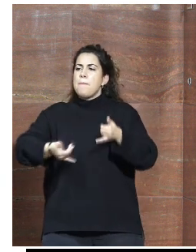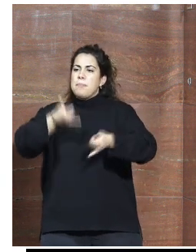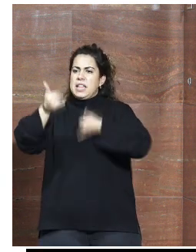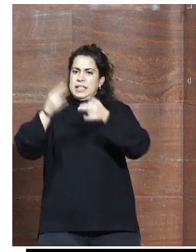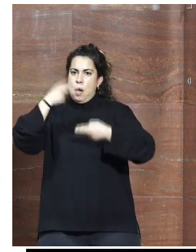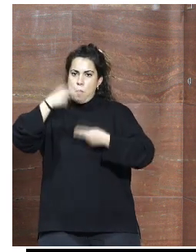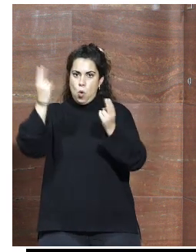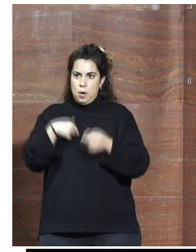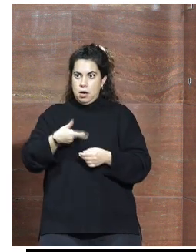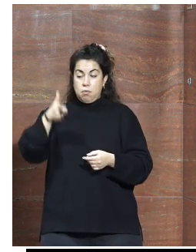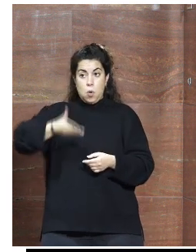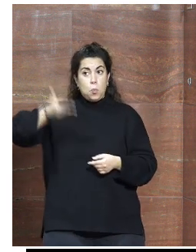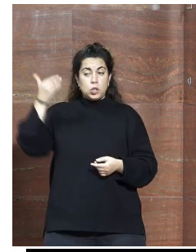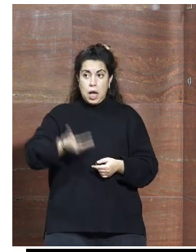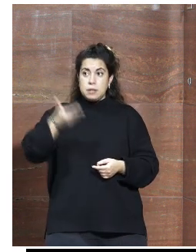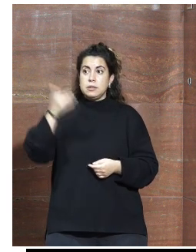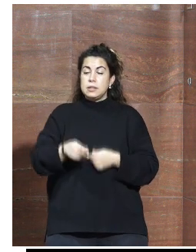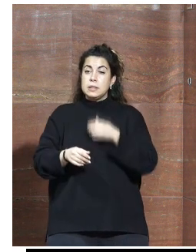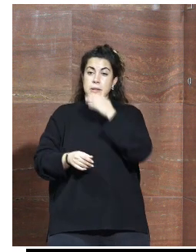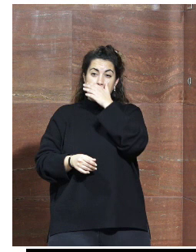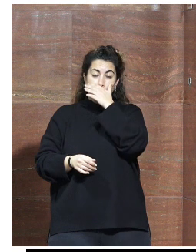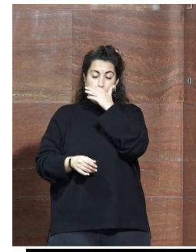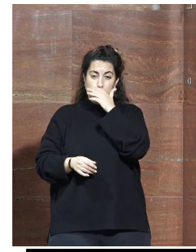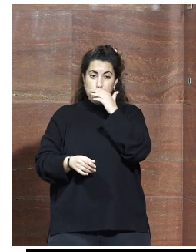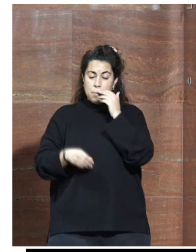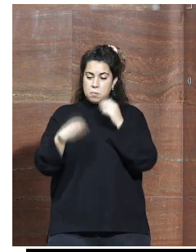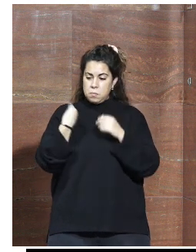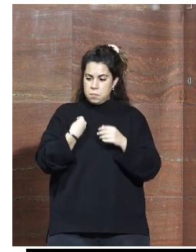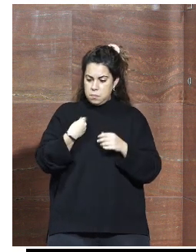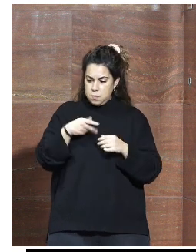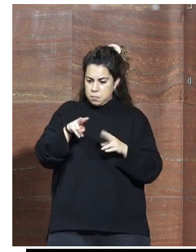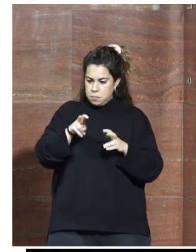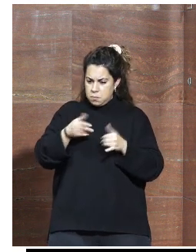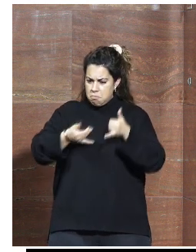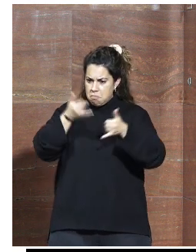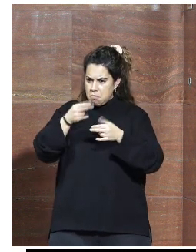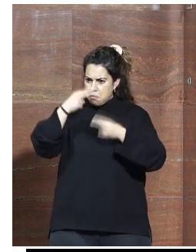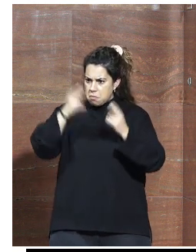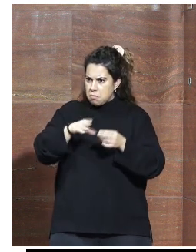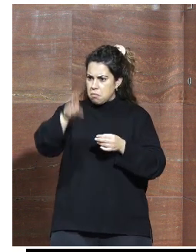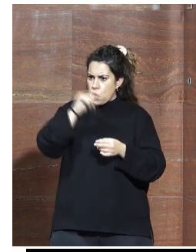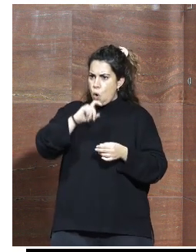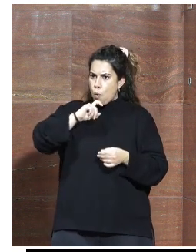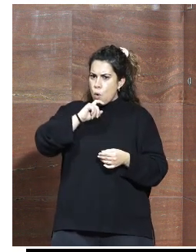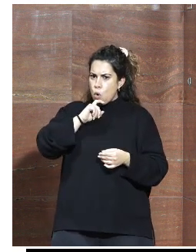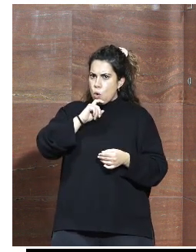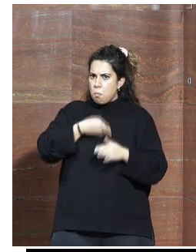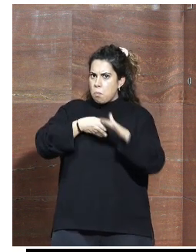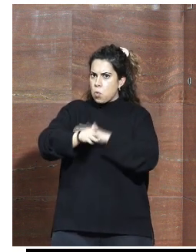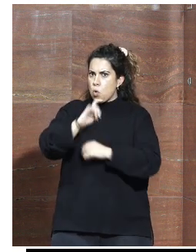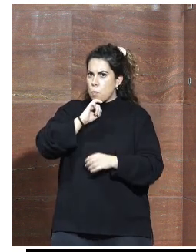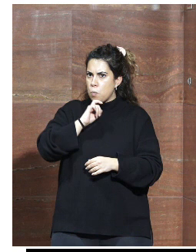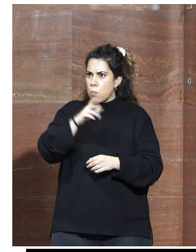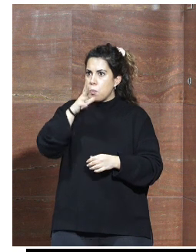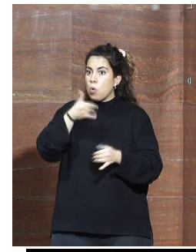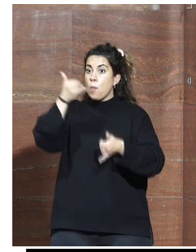día, qué importante es la bicicleta pública, cómo interactuamos, cómo entendemos, cómo podemos llegar a usarlo, porque además una bicicleta pública